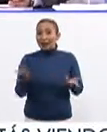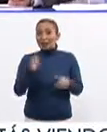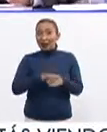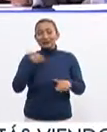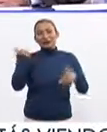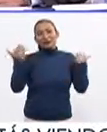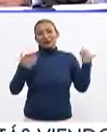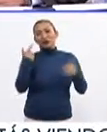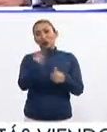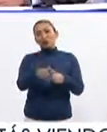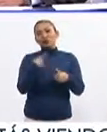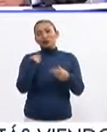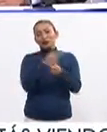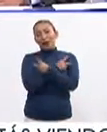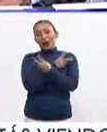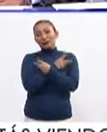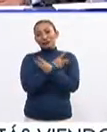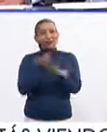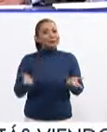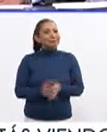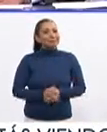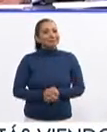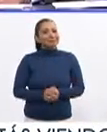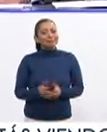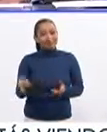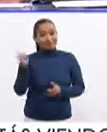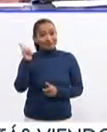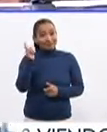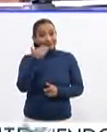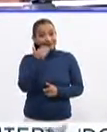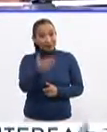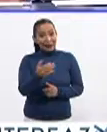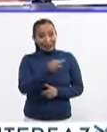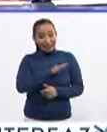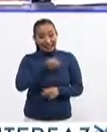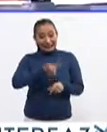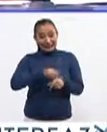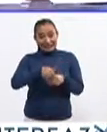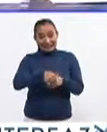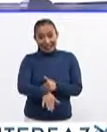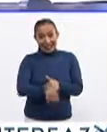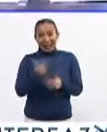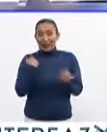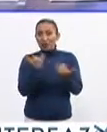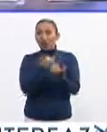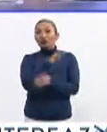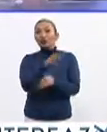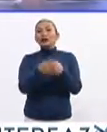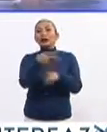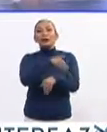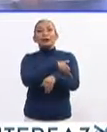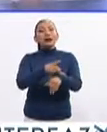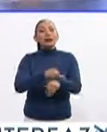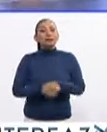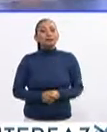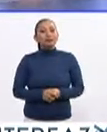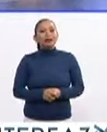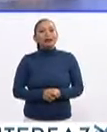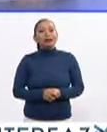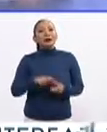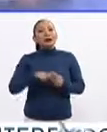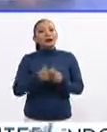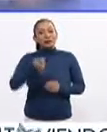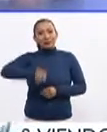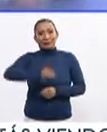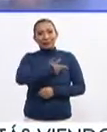siguen disfrutando de su periodo vacacional, pues les deseamos felices días, al igual que todas sus familias. Bueno, pues estamos